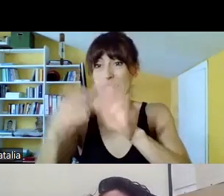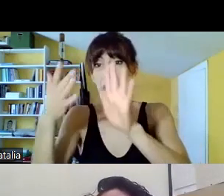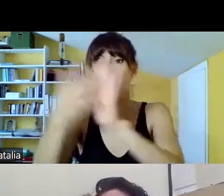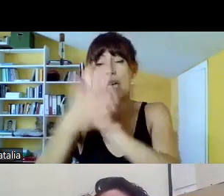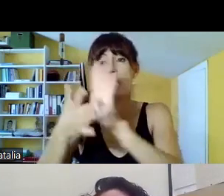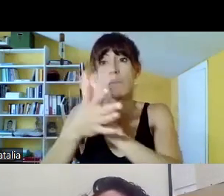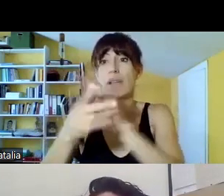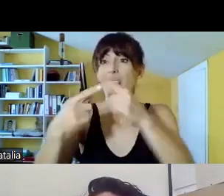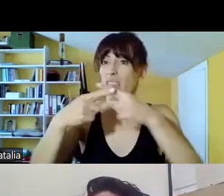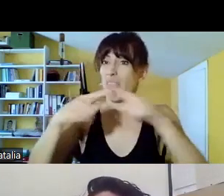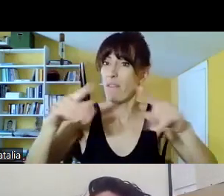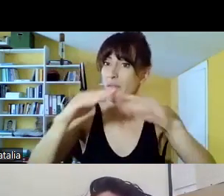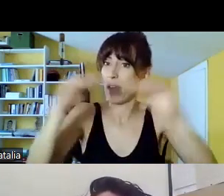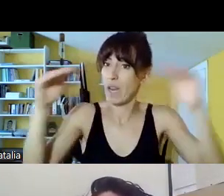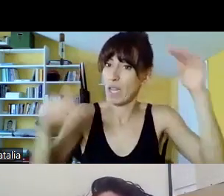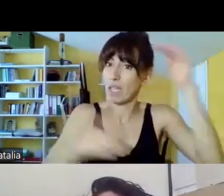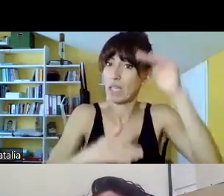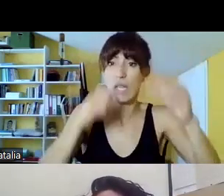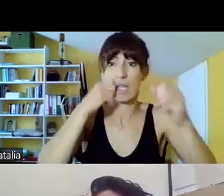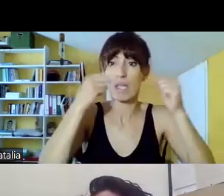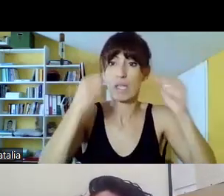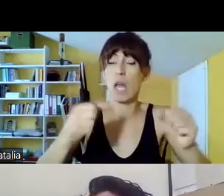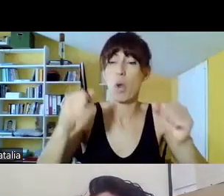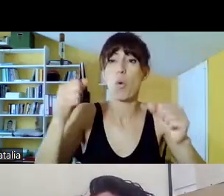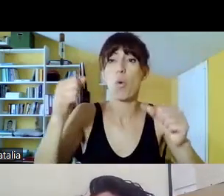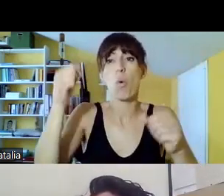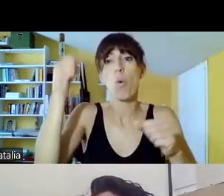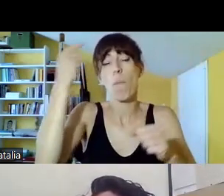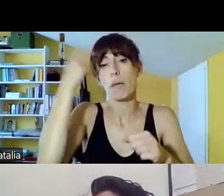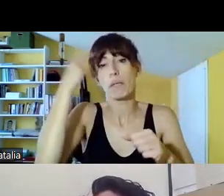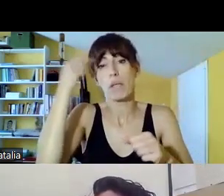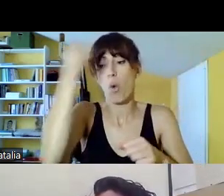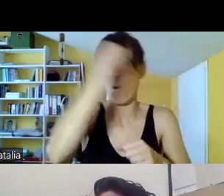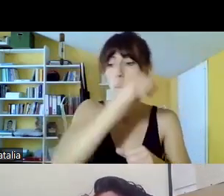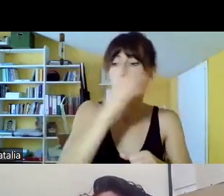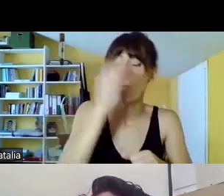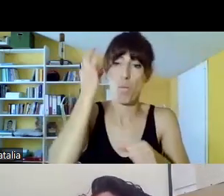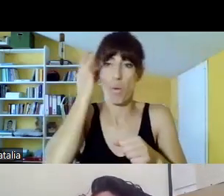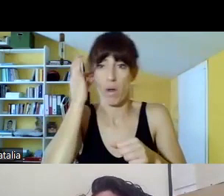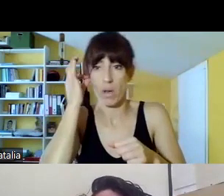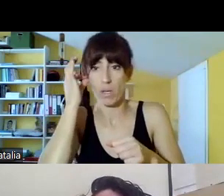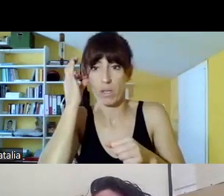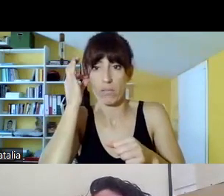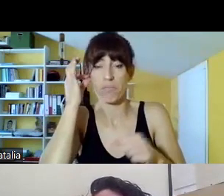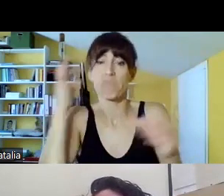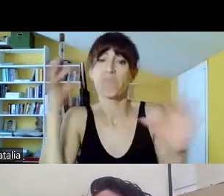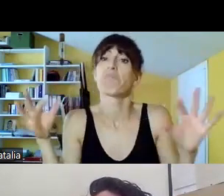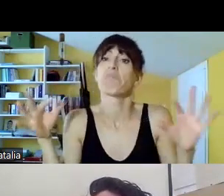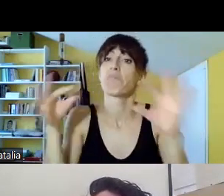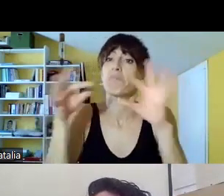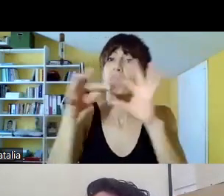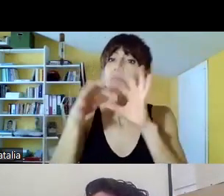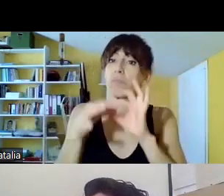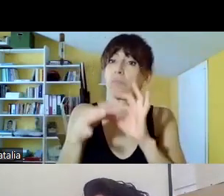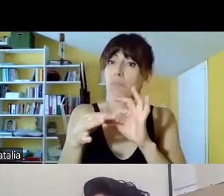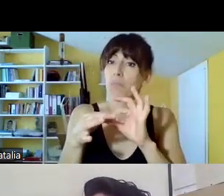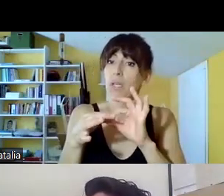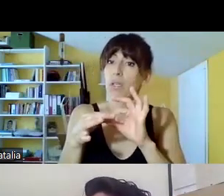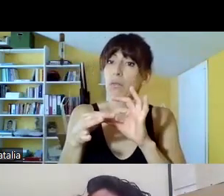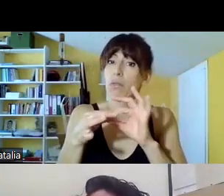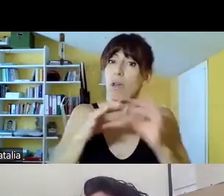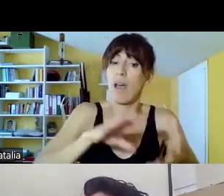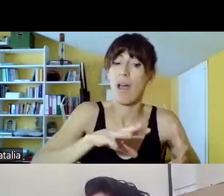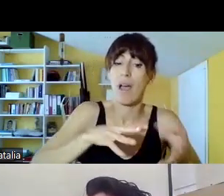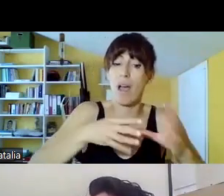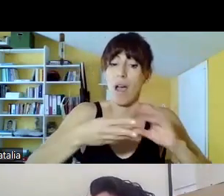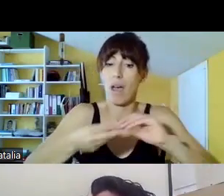desigual la buena salud mental para hombres y mujeres, asociándola a la adaptación de